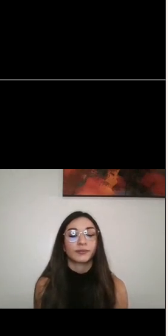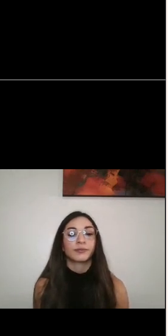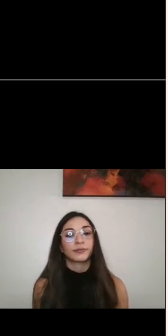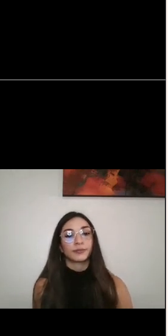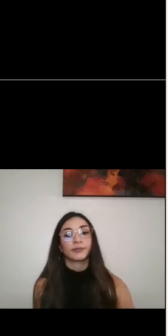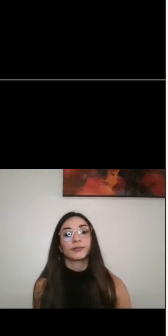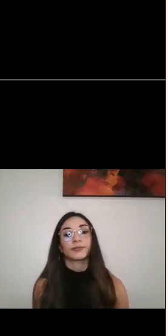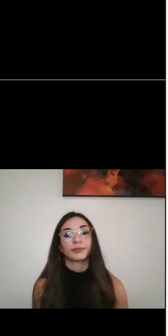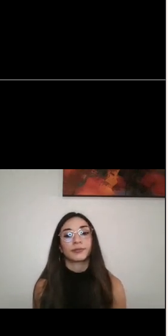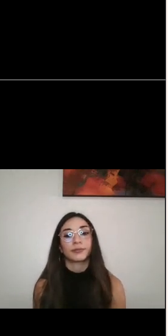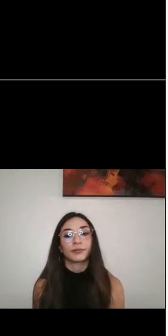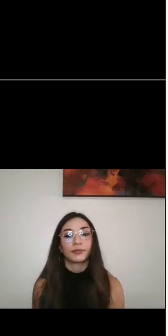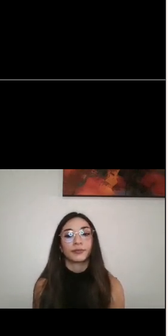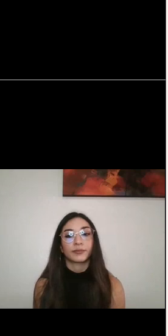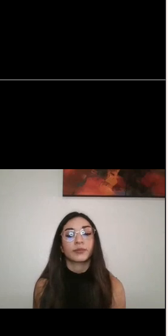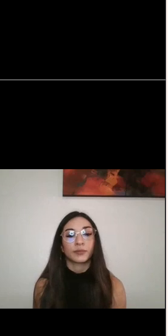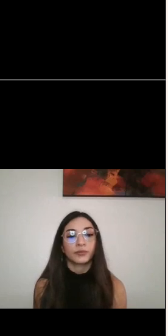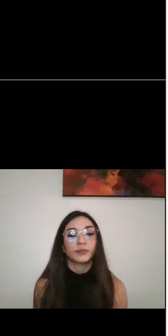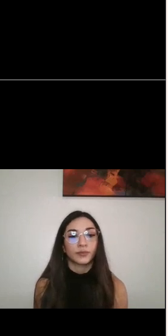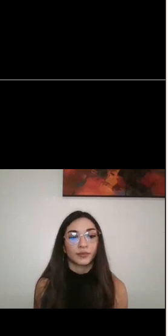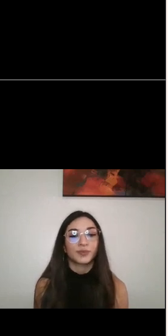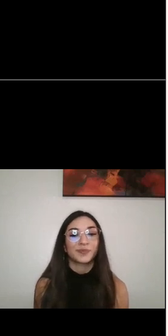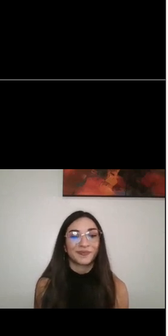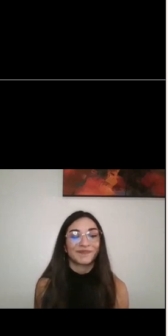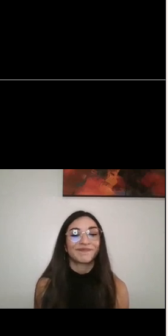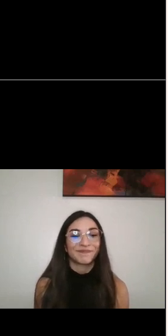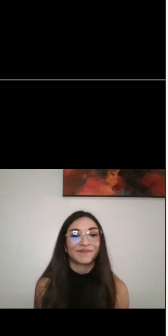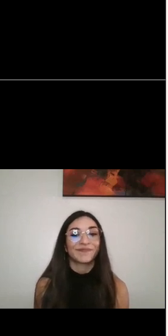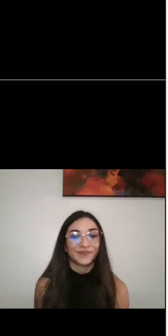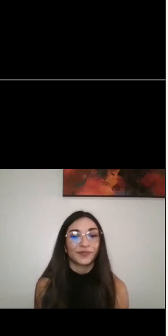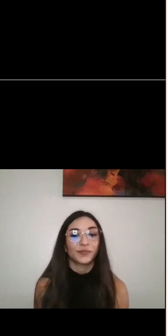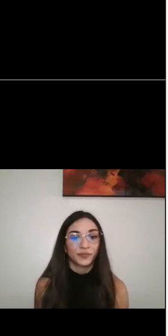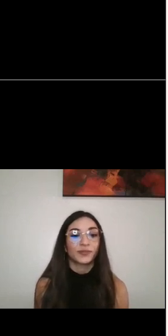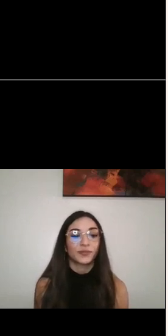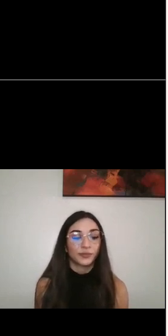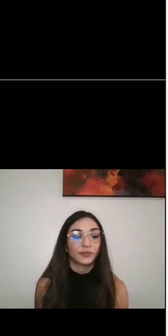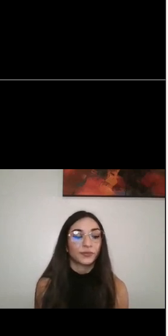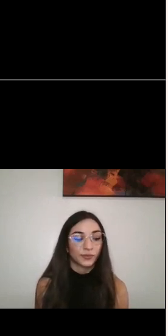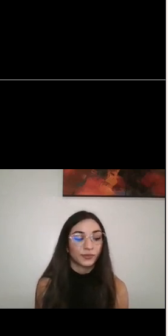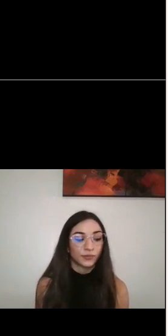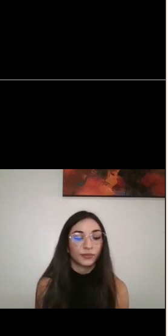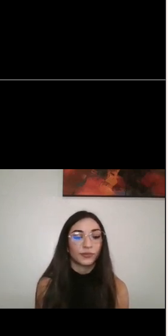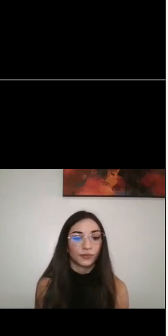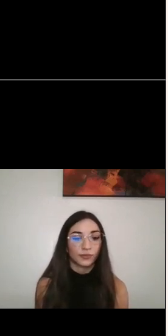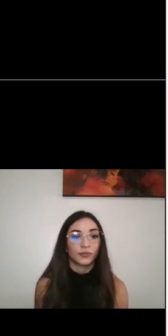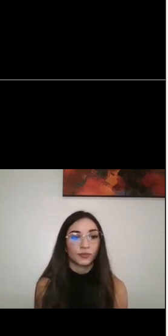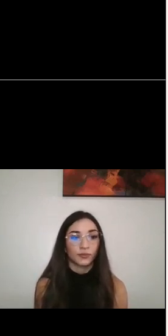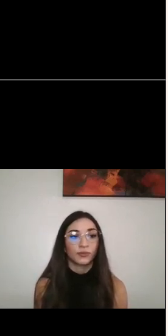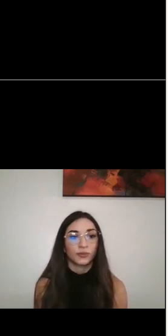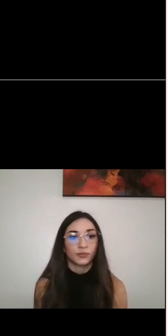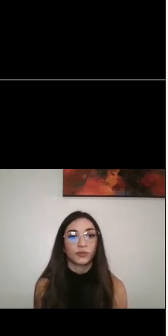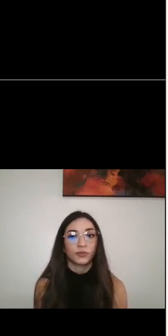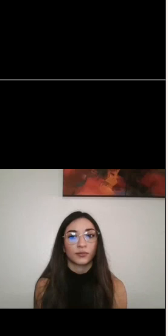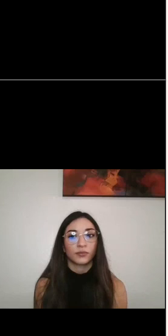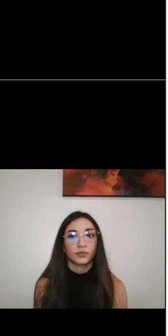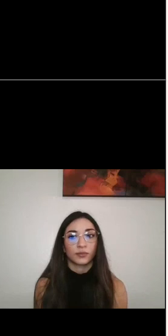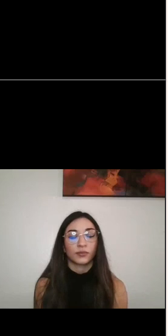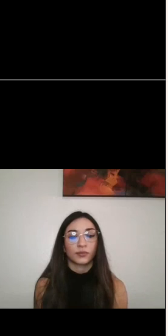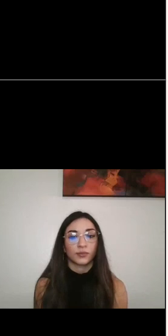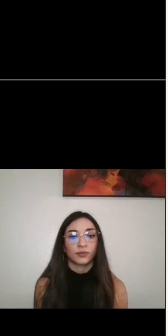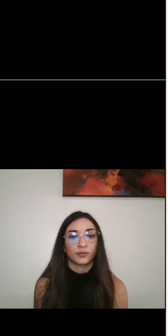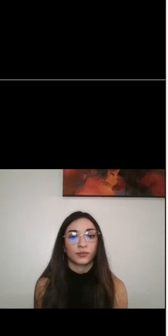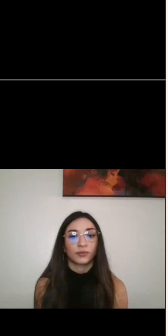Más juegos y menos pantallas. Aquí sí quiero hacer como mucho énfasis en esto. Ahora en este mundo